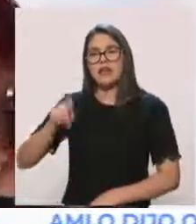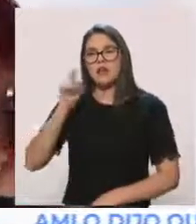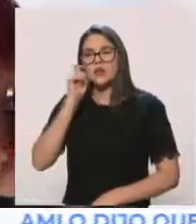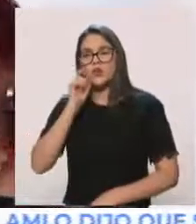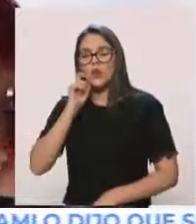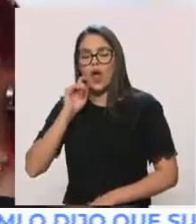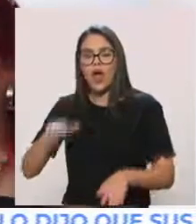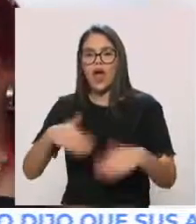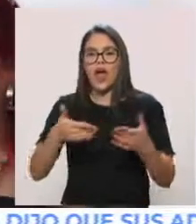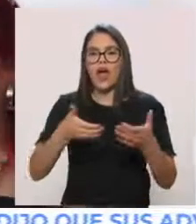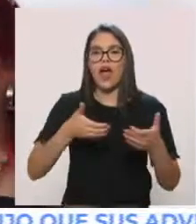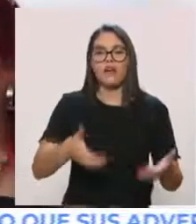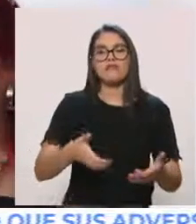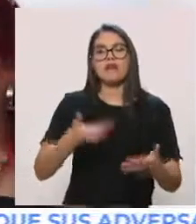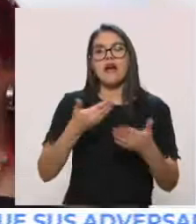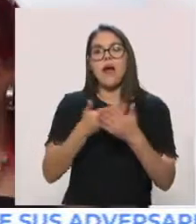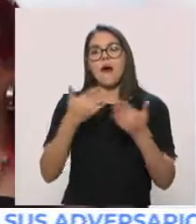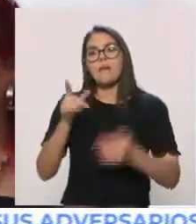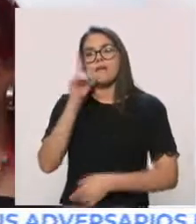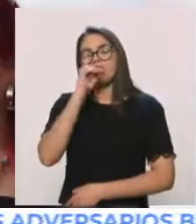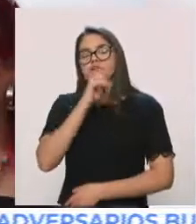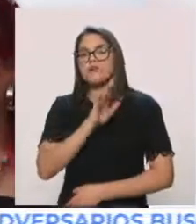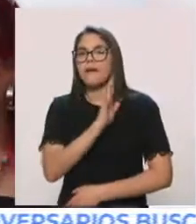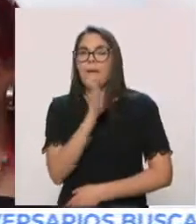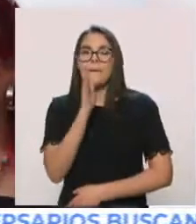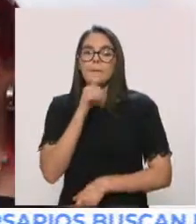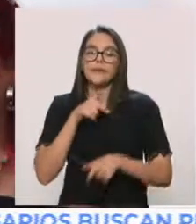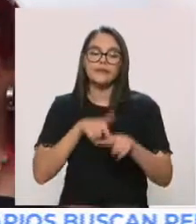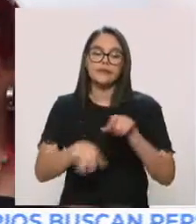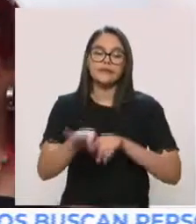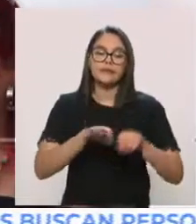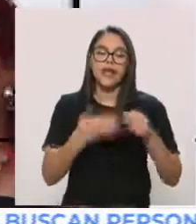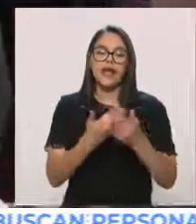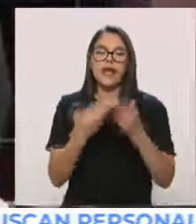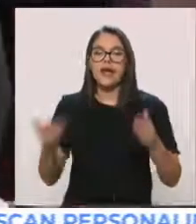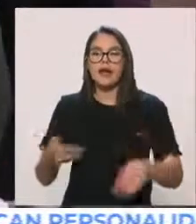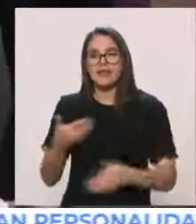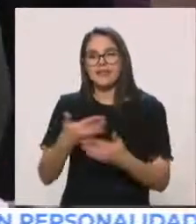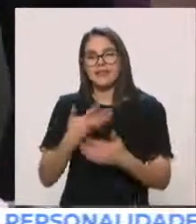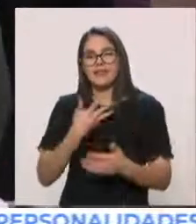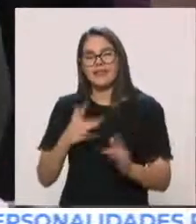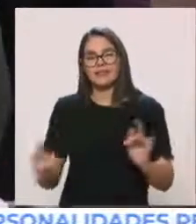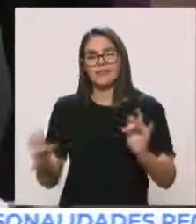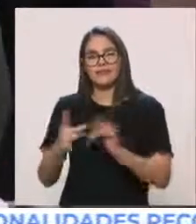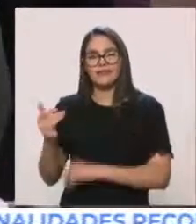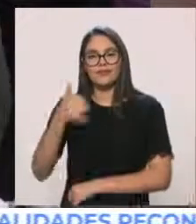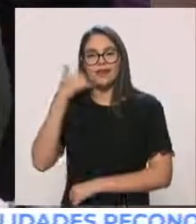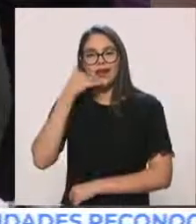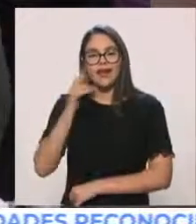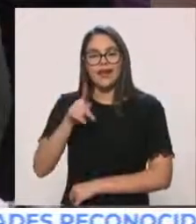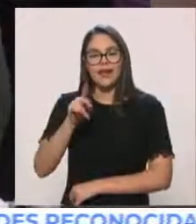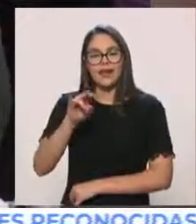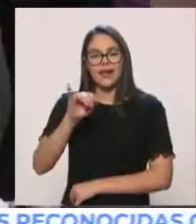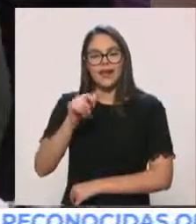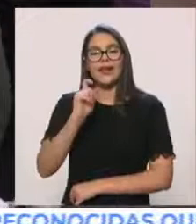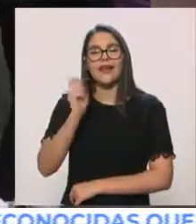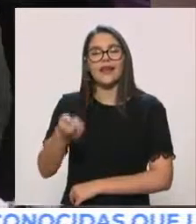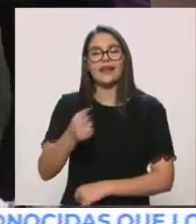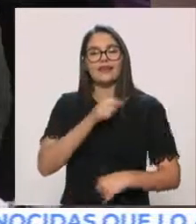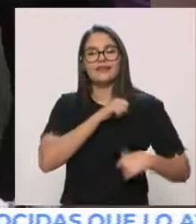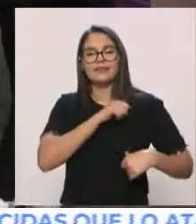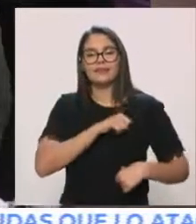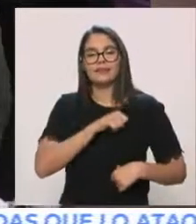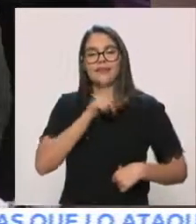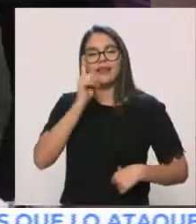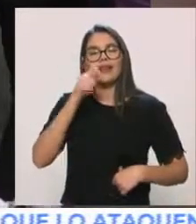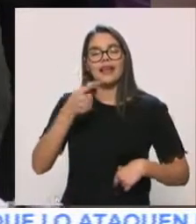pueden laborar. Para hablarnos de esto tenemos en la línea telefónica a Kenia Citlali Cuevas. Ella es fundadora de la Asociación Civil La Casa de